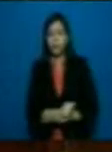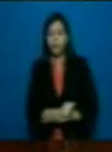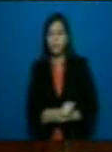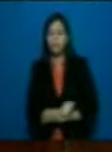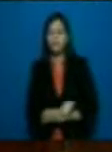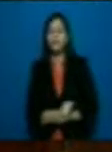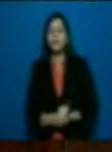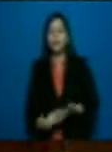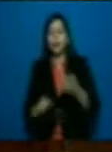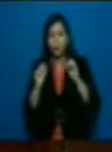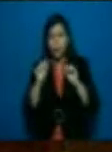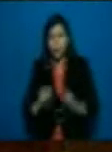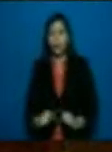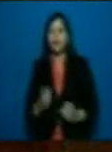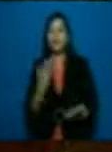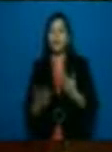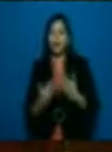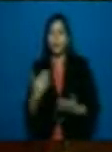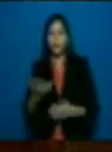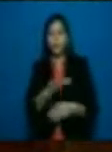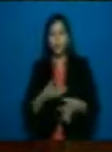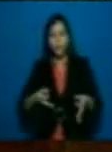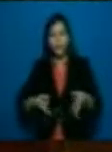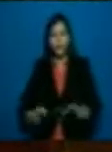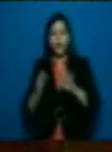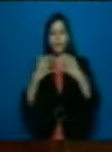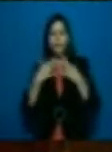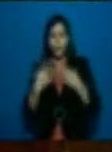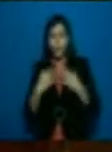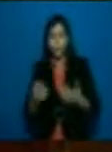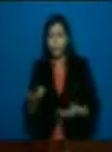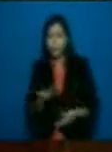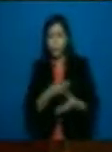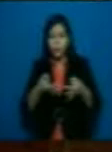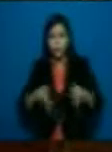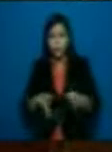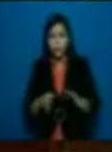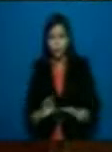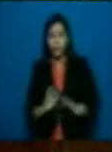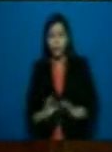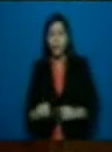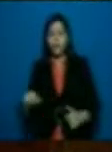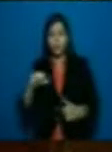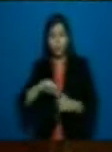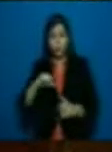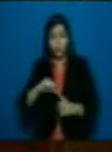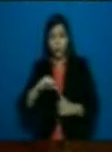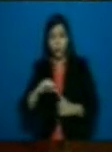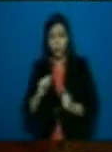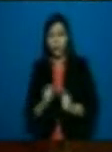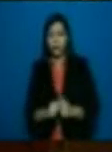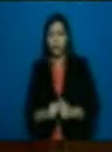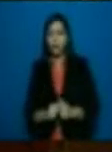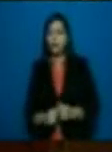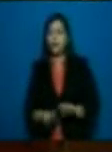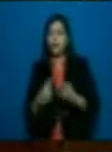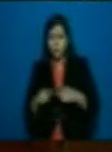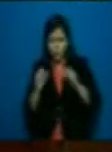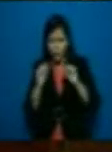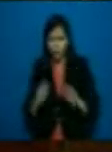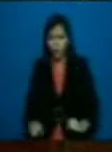que pueden sacudir nuestra forma de vida la forma de vida centroamericana puede sacudir